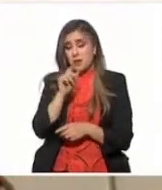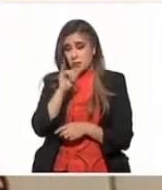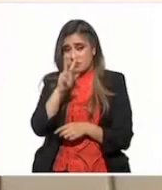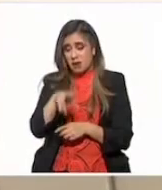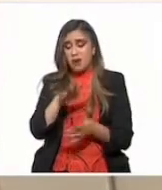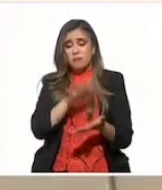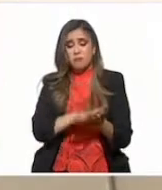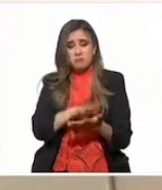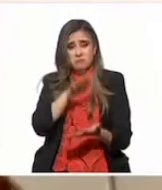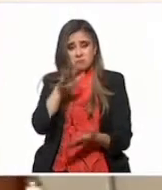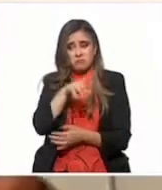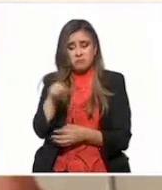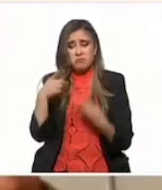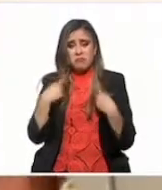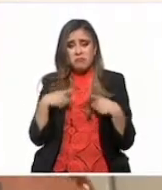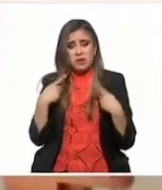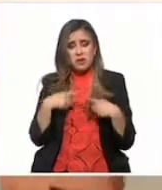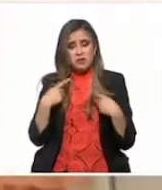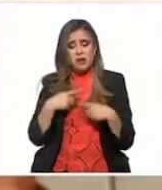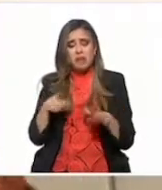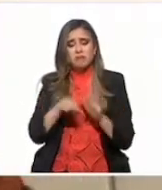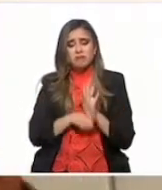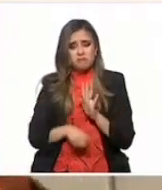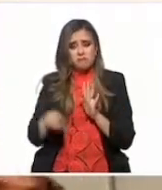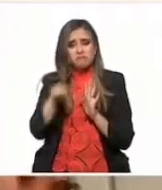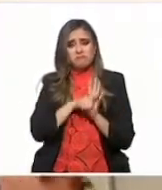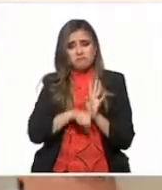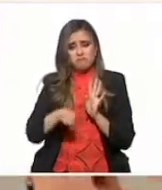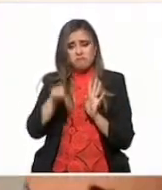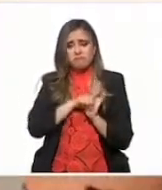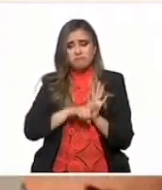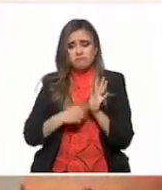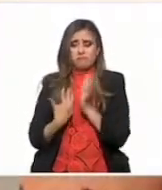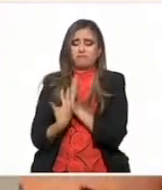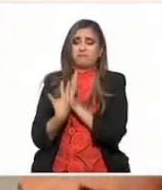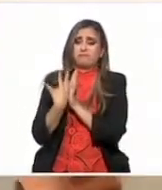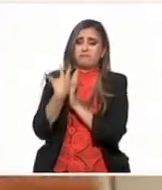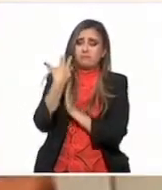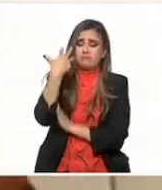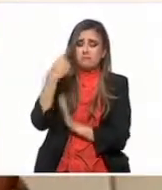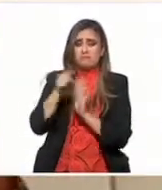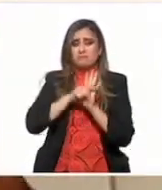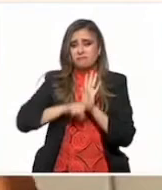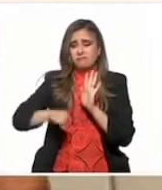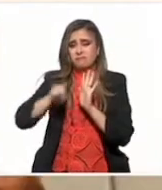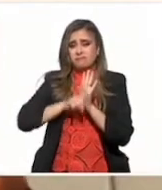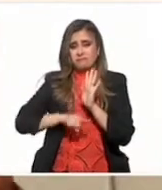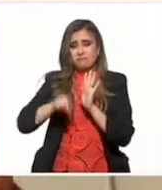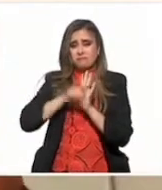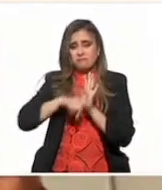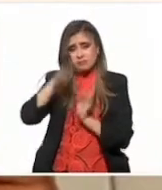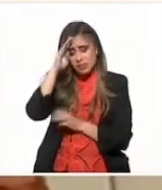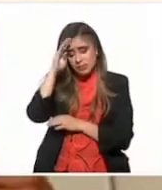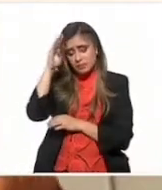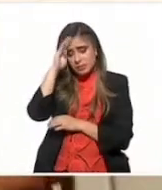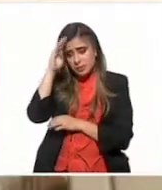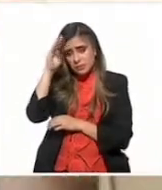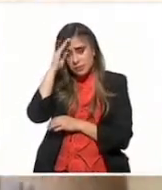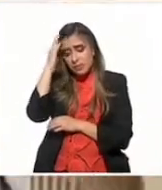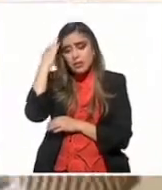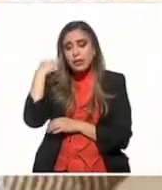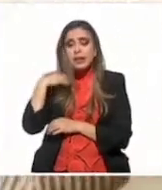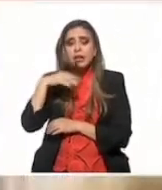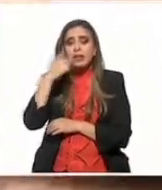que reaccionamos de forma negativa exacerba mos la negatividad y queremos que se resuelva todo